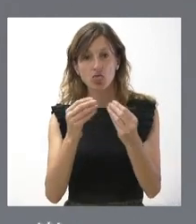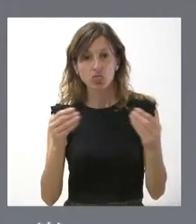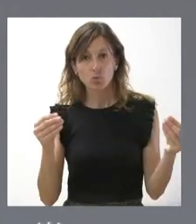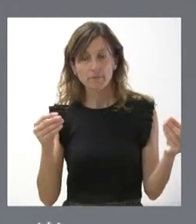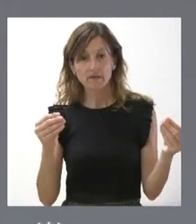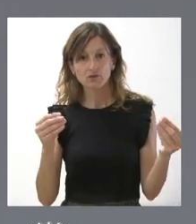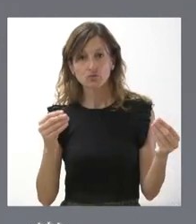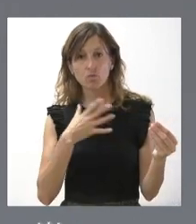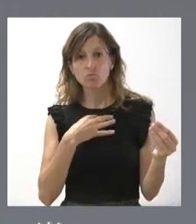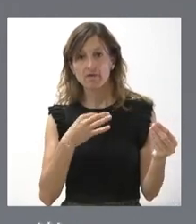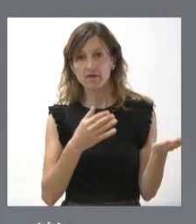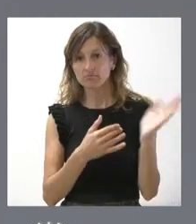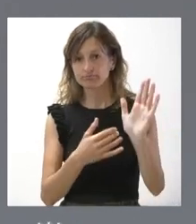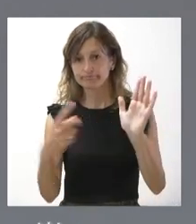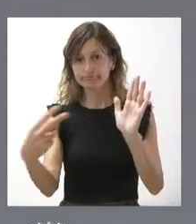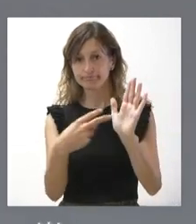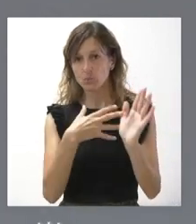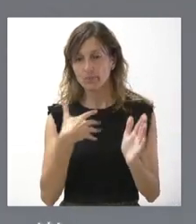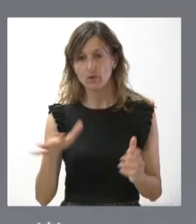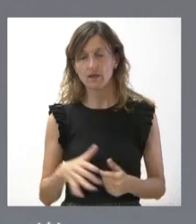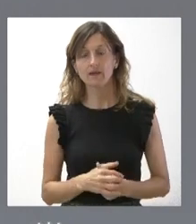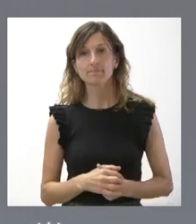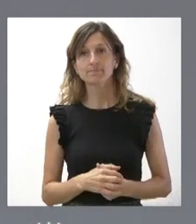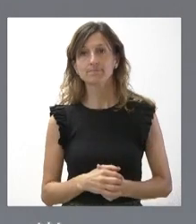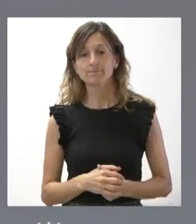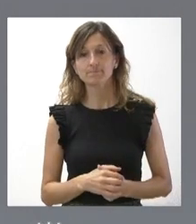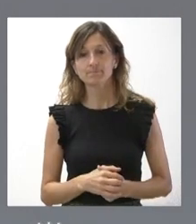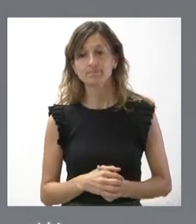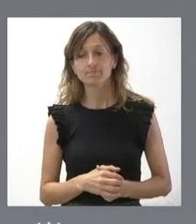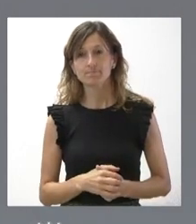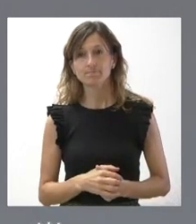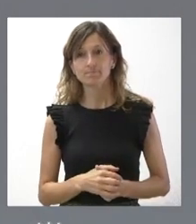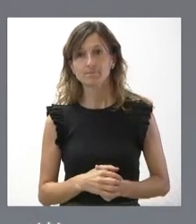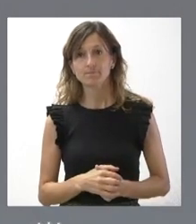está a su disposición. En él viene a decirnos